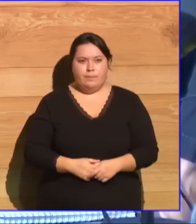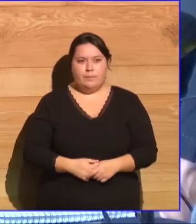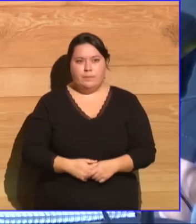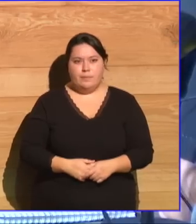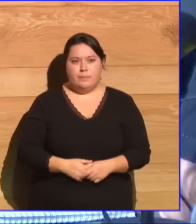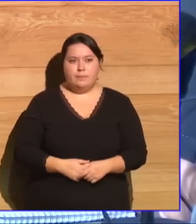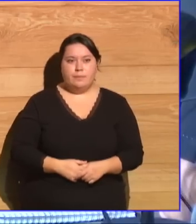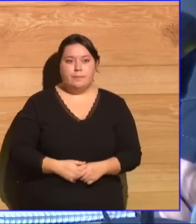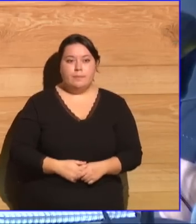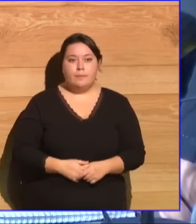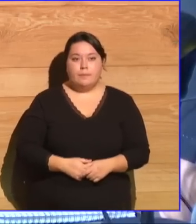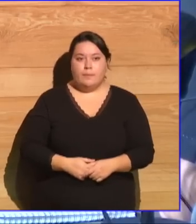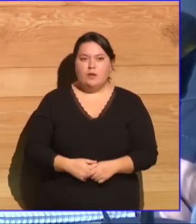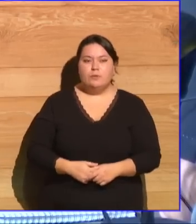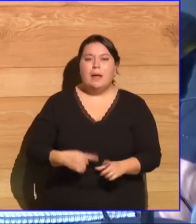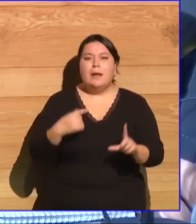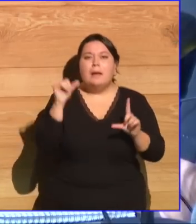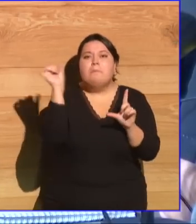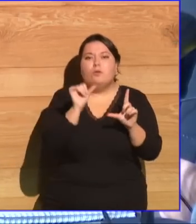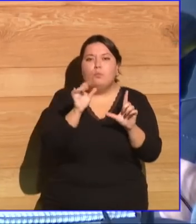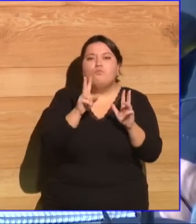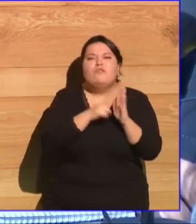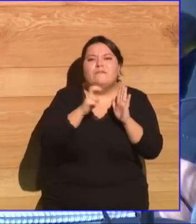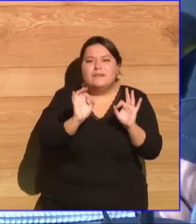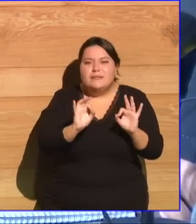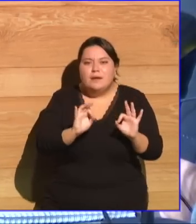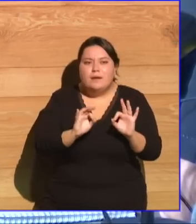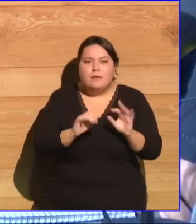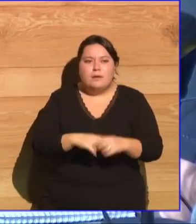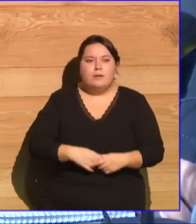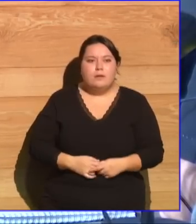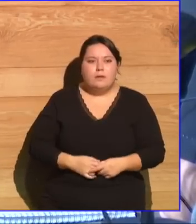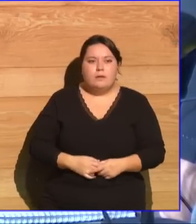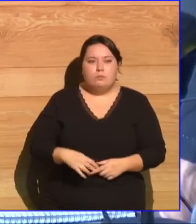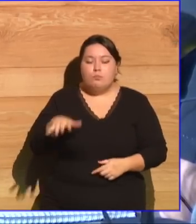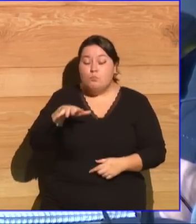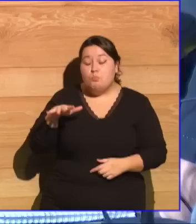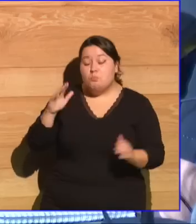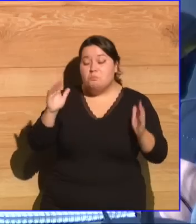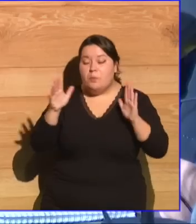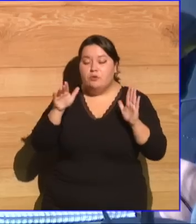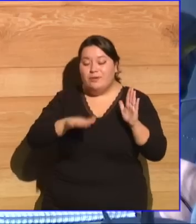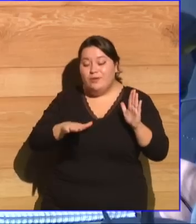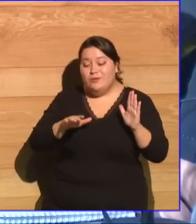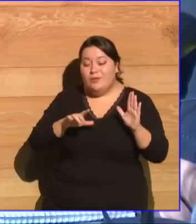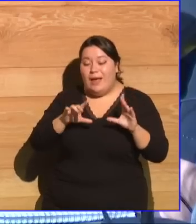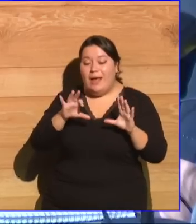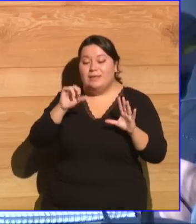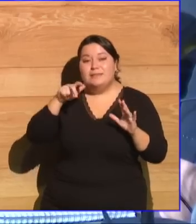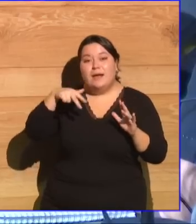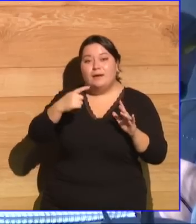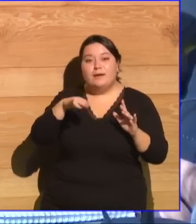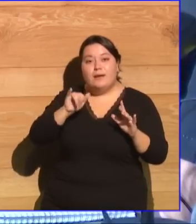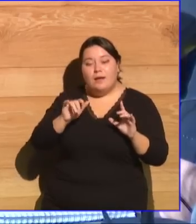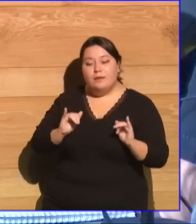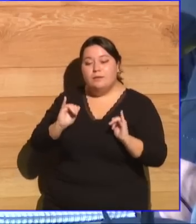poco, que es muy física. Hay la escena en la que el niño, cuando llegan los japoneses a Shanghái y empieza el tumulto,